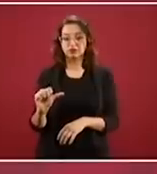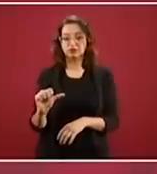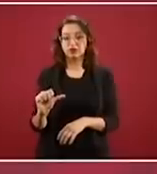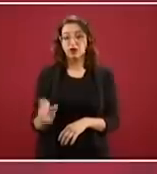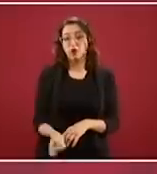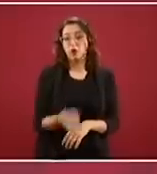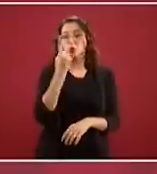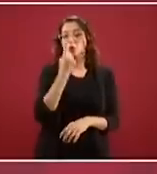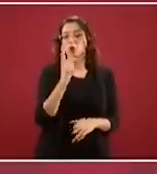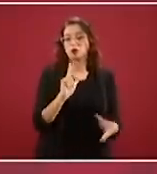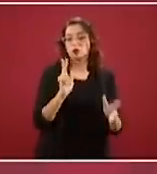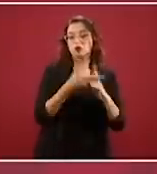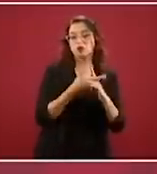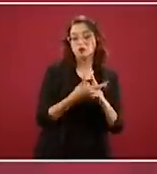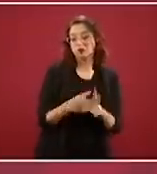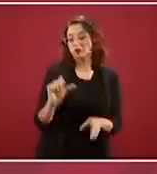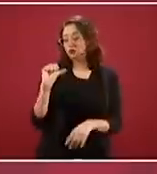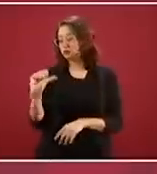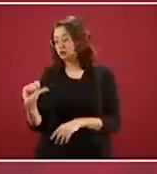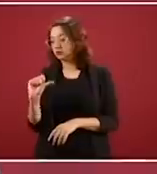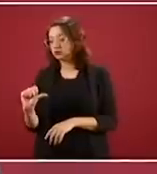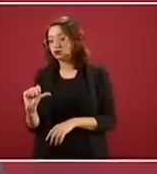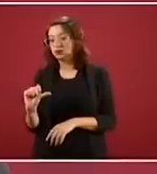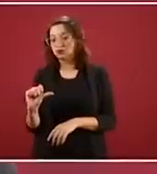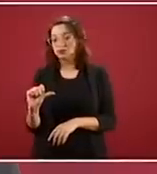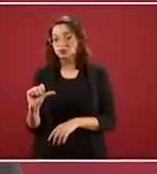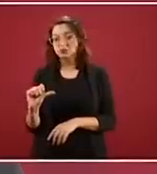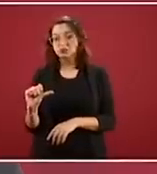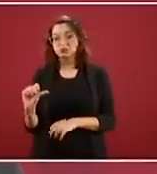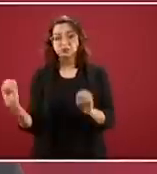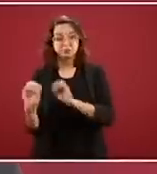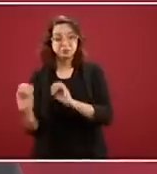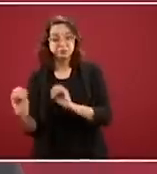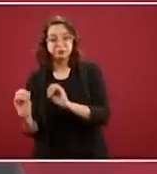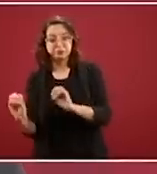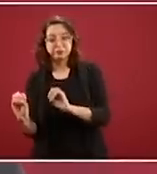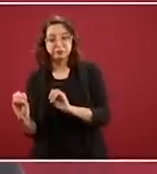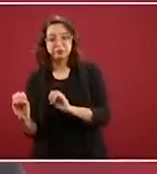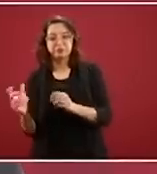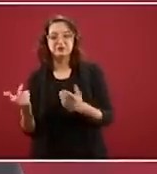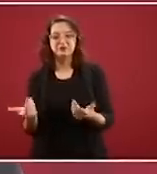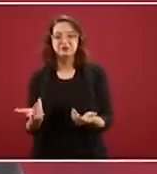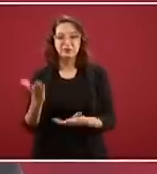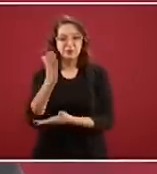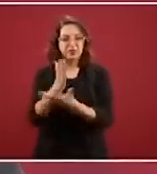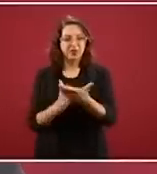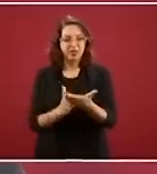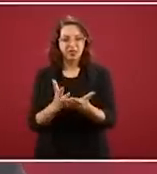menos un homicidio y en 16 hay cero homicidios.